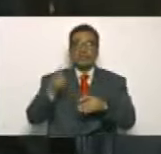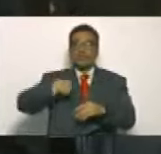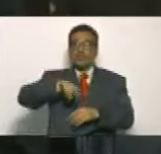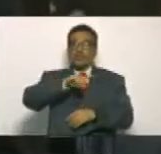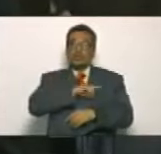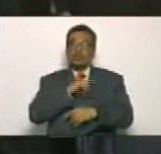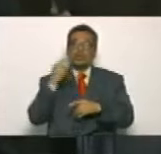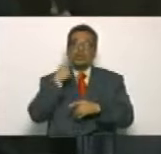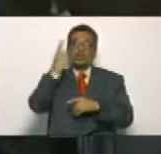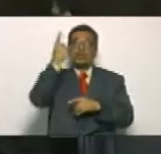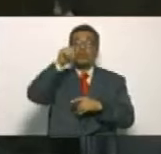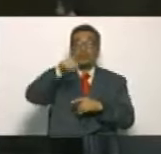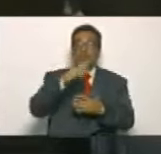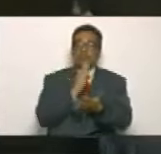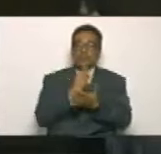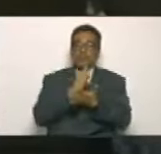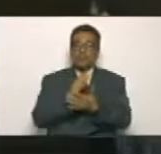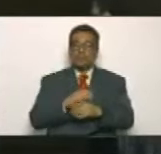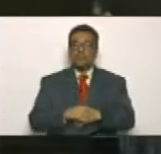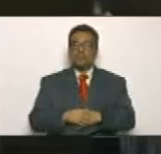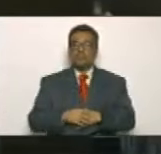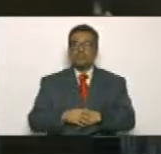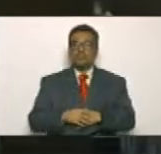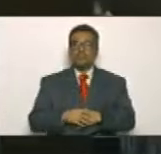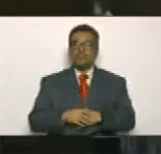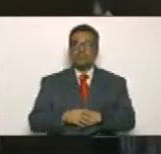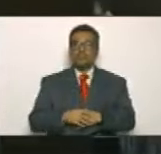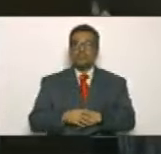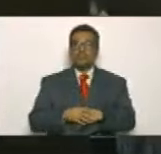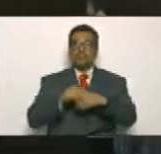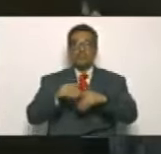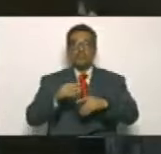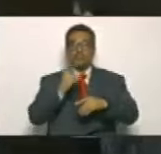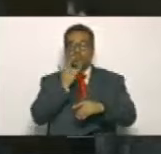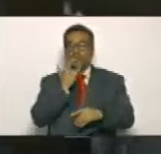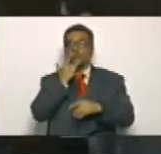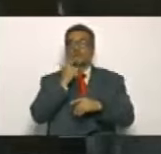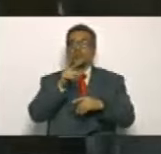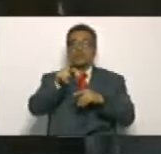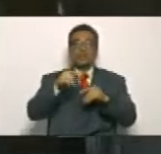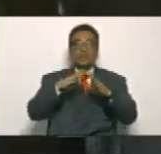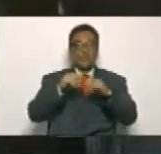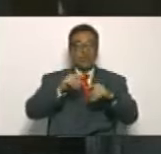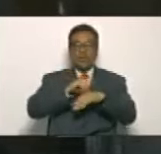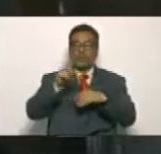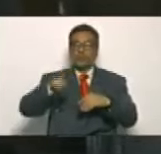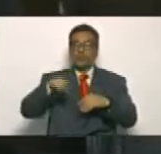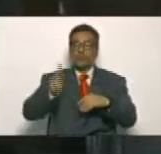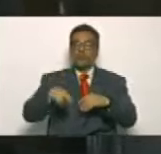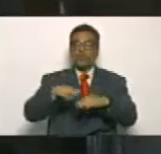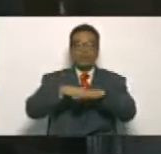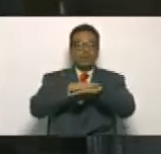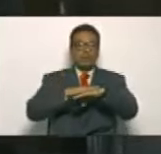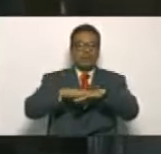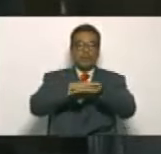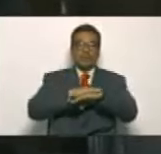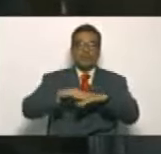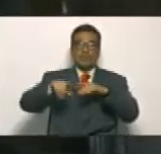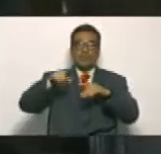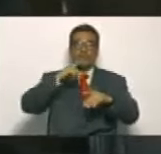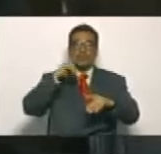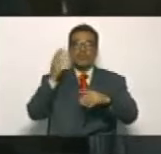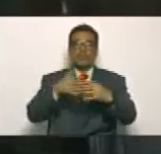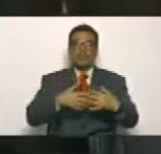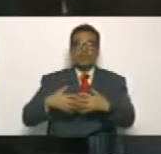nosotros hemos exaltado de manera permanente. Su ímpetu, su coraje, su valentía jamás ha sido perdonada por la